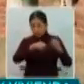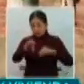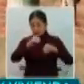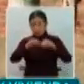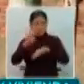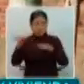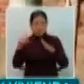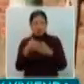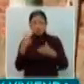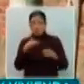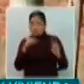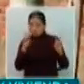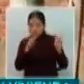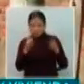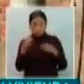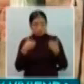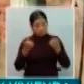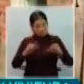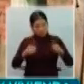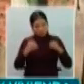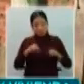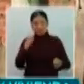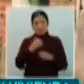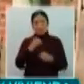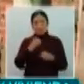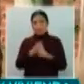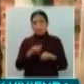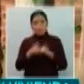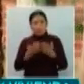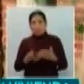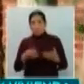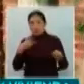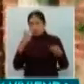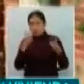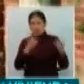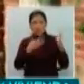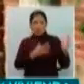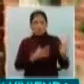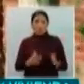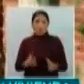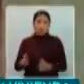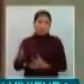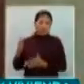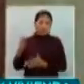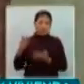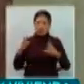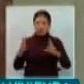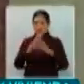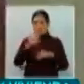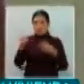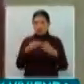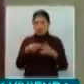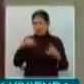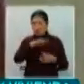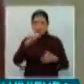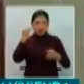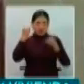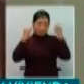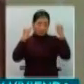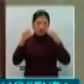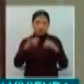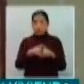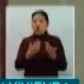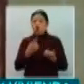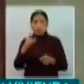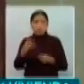Nosotros vamos a poder probar nuestros instrumentos, nuestra organización, nuestra logística, cómo funciona